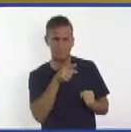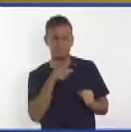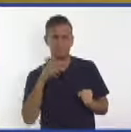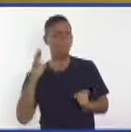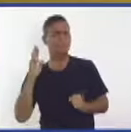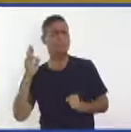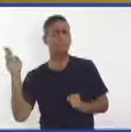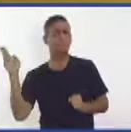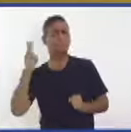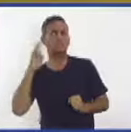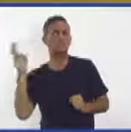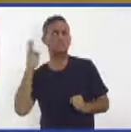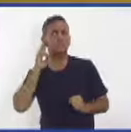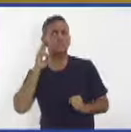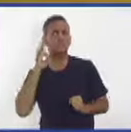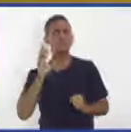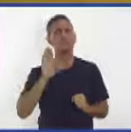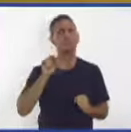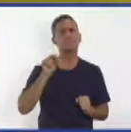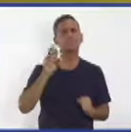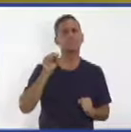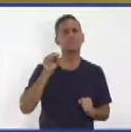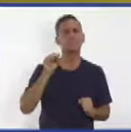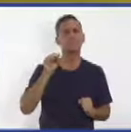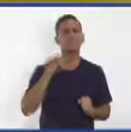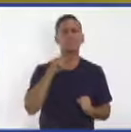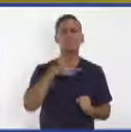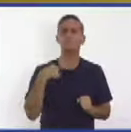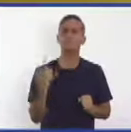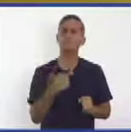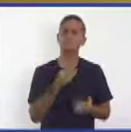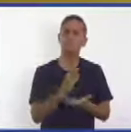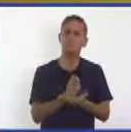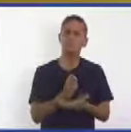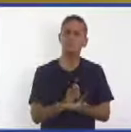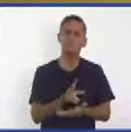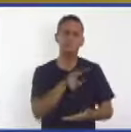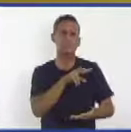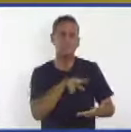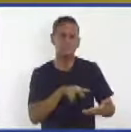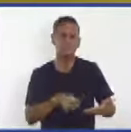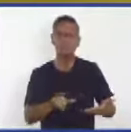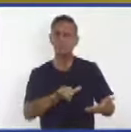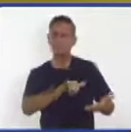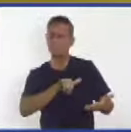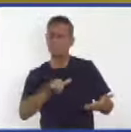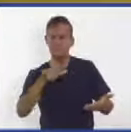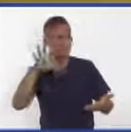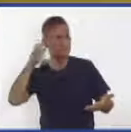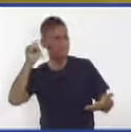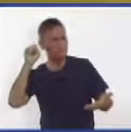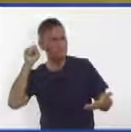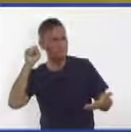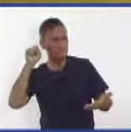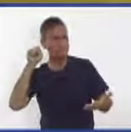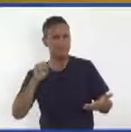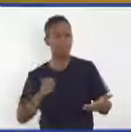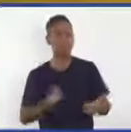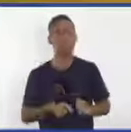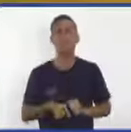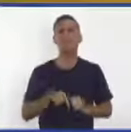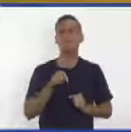clases que leer es igual a comprender esto implica muchachos que